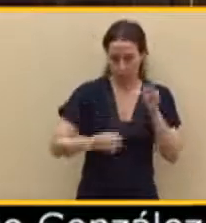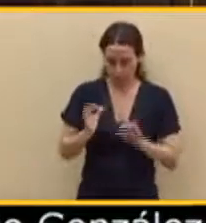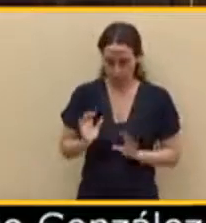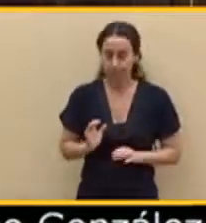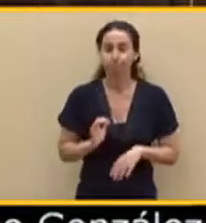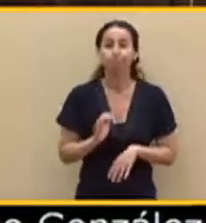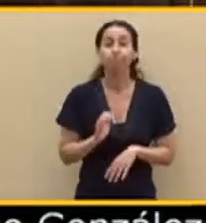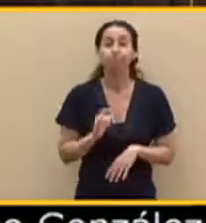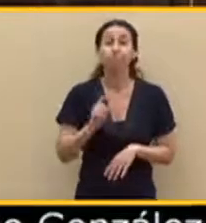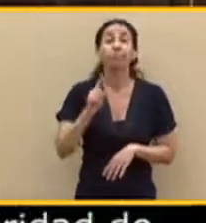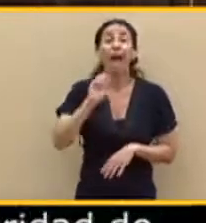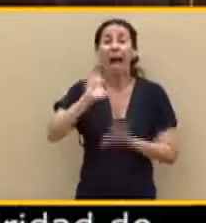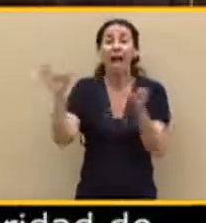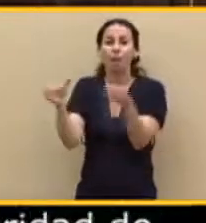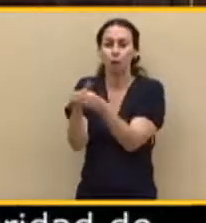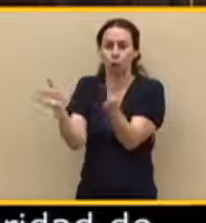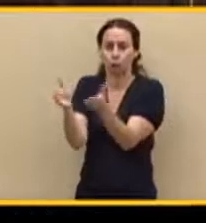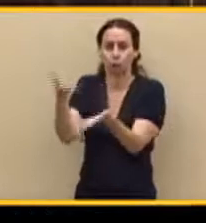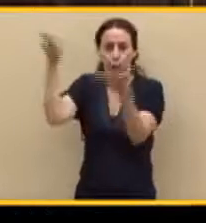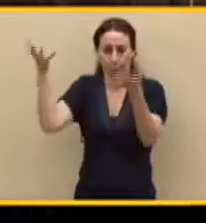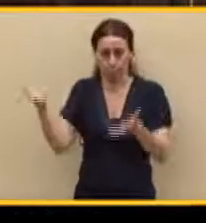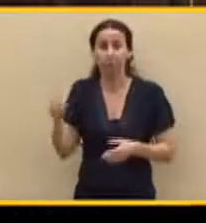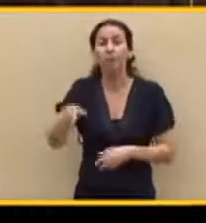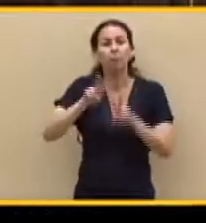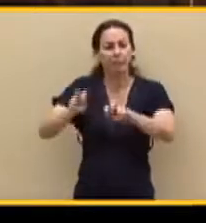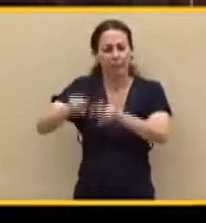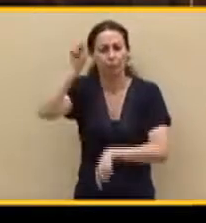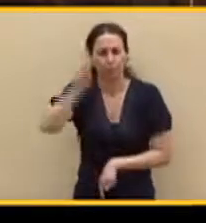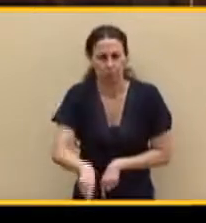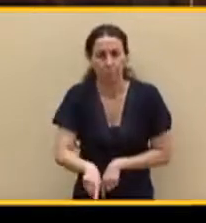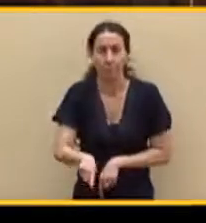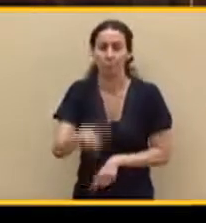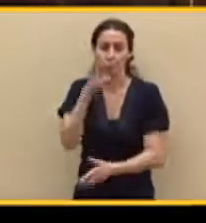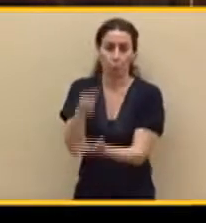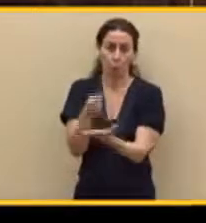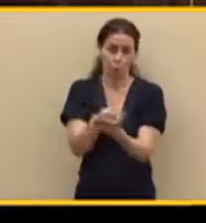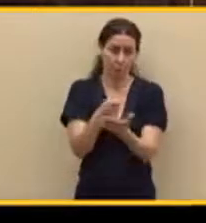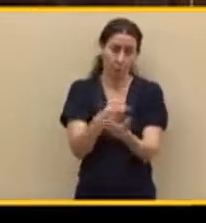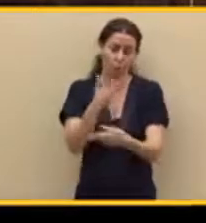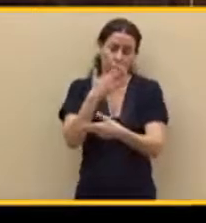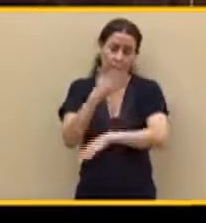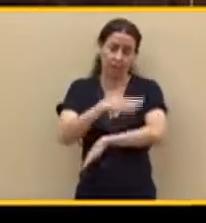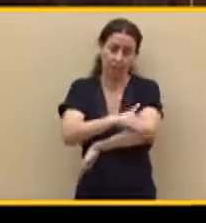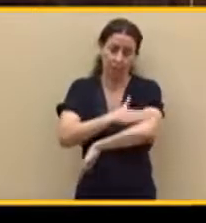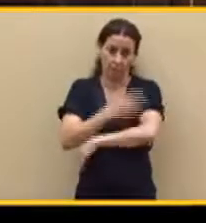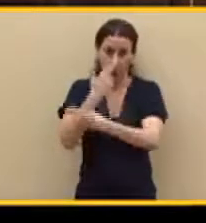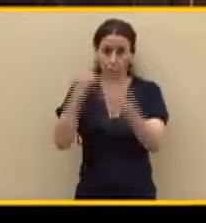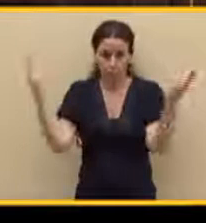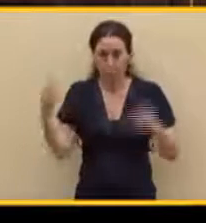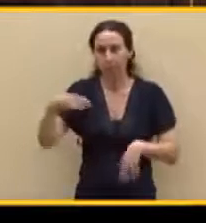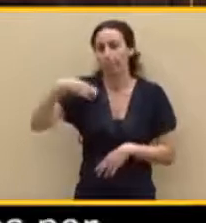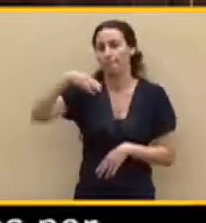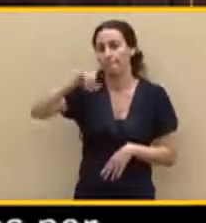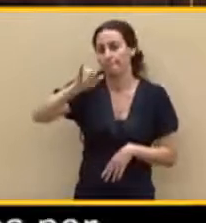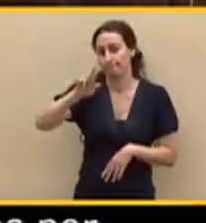otros oligarcas muy conocidos, investigados por el pago de comisiones a cambio de obra pública en esta operación. Villar Mir y su yerno,